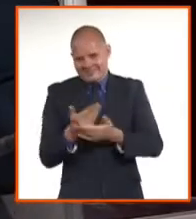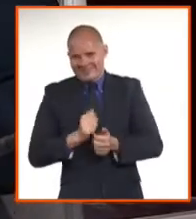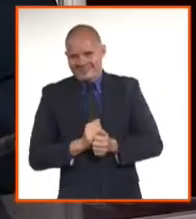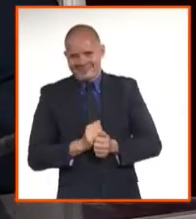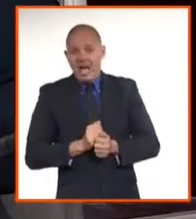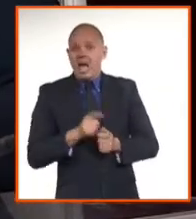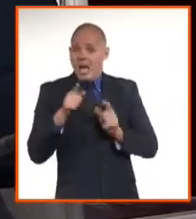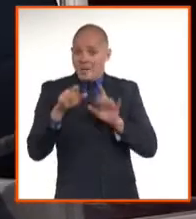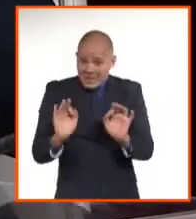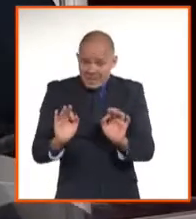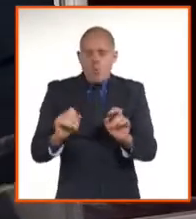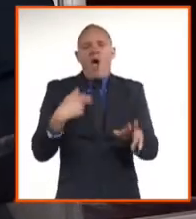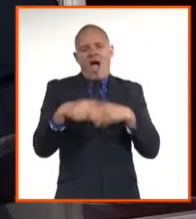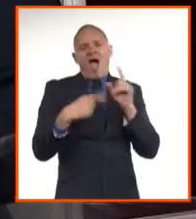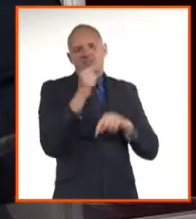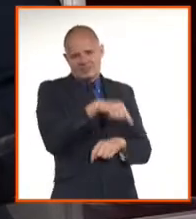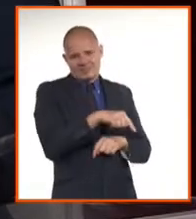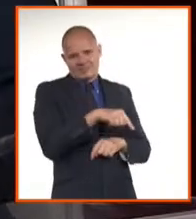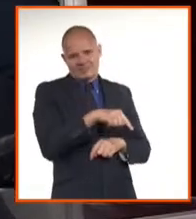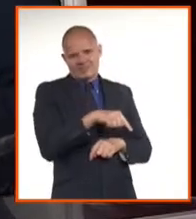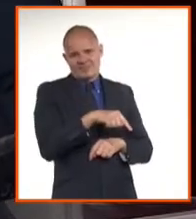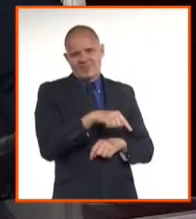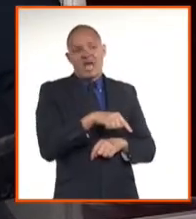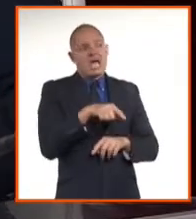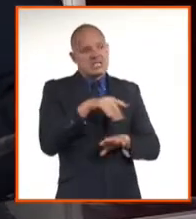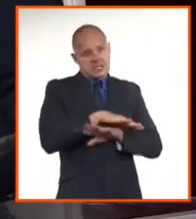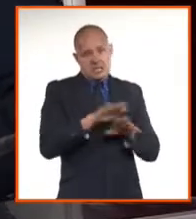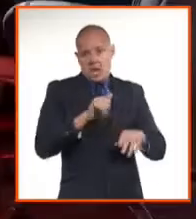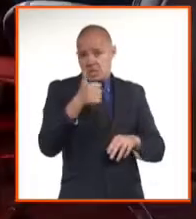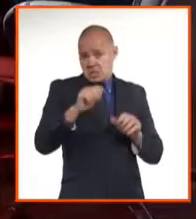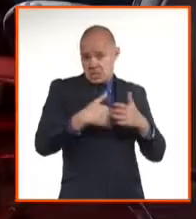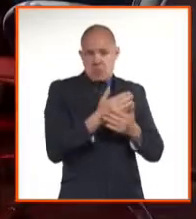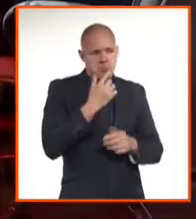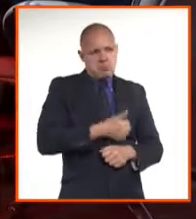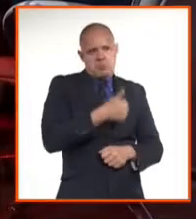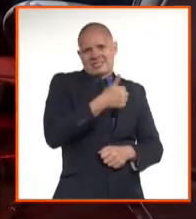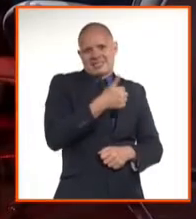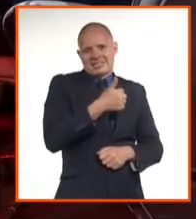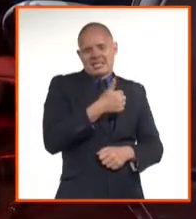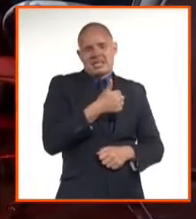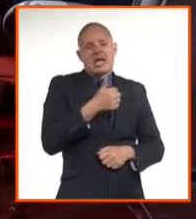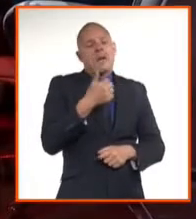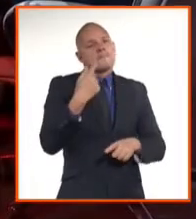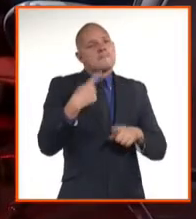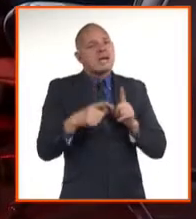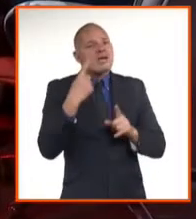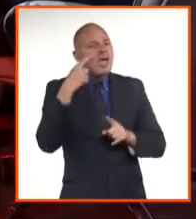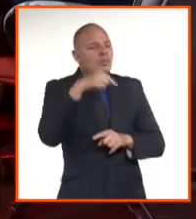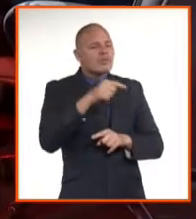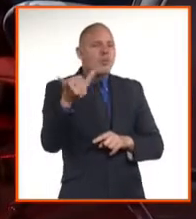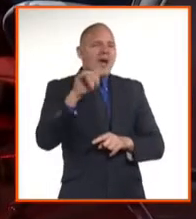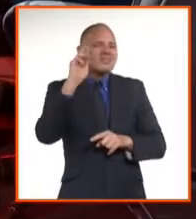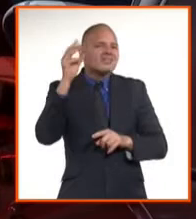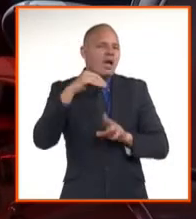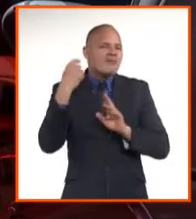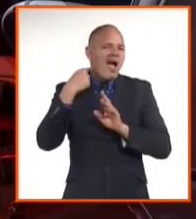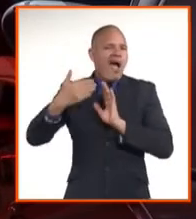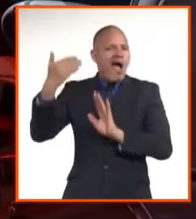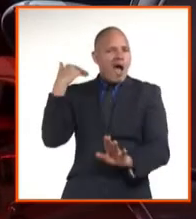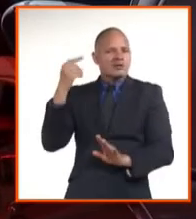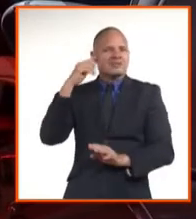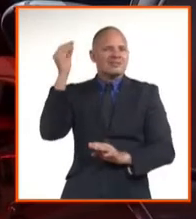en los mantenimientos capitales que llega a ese alcance. La máquina número 1, que sincronizó el año pasado en el mes de julio, fue producto de un